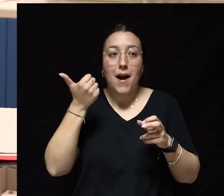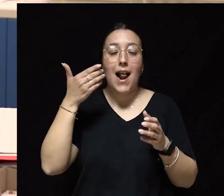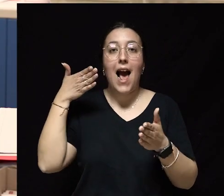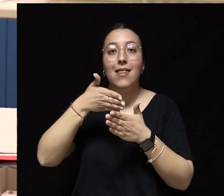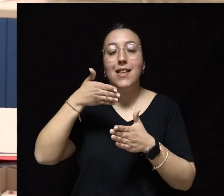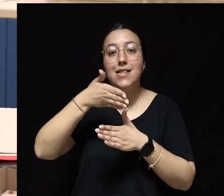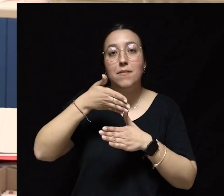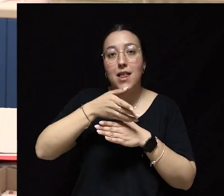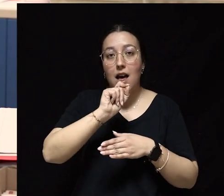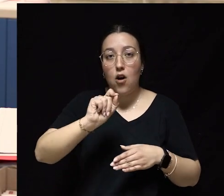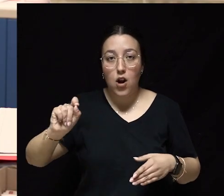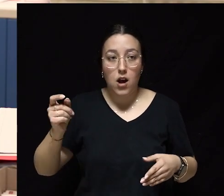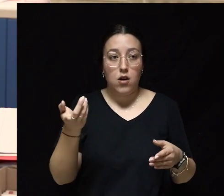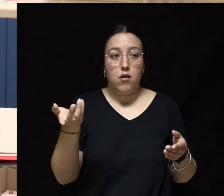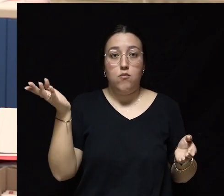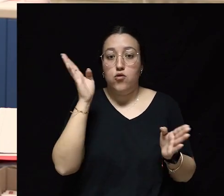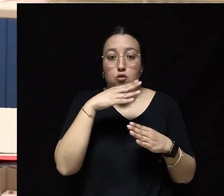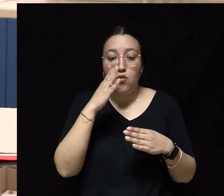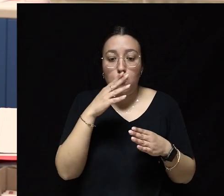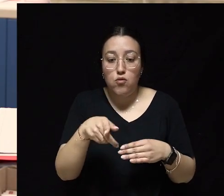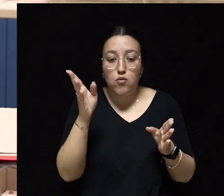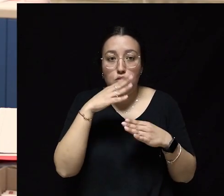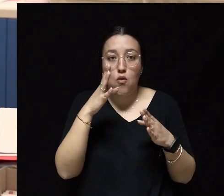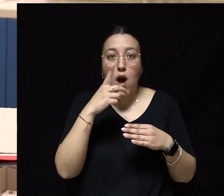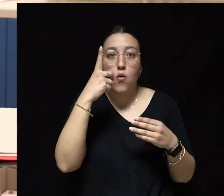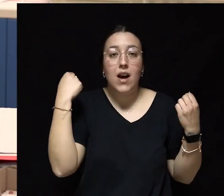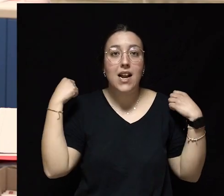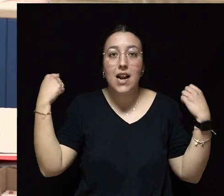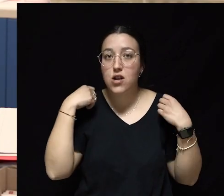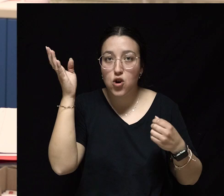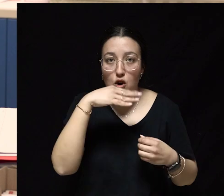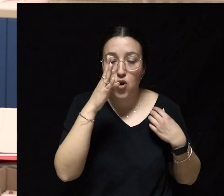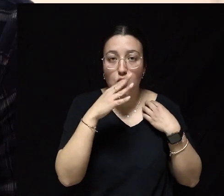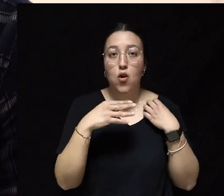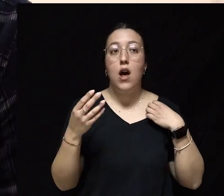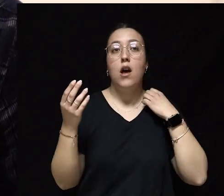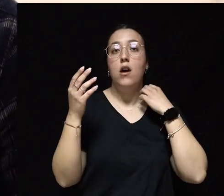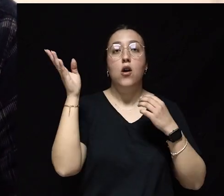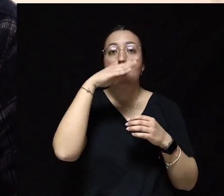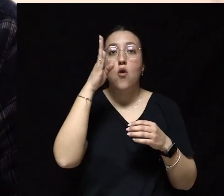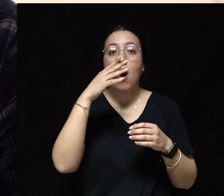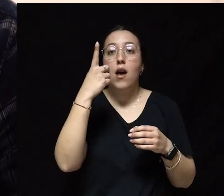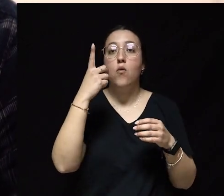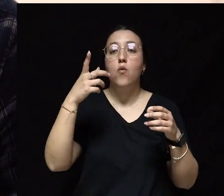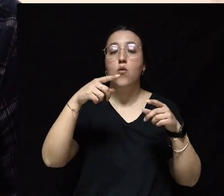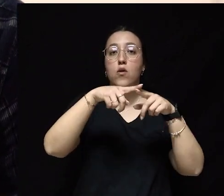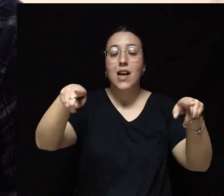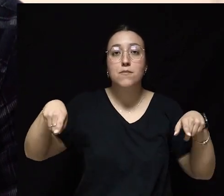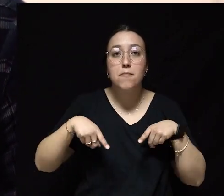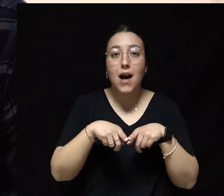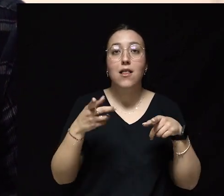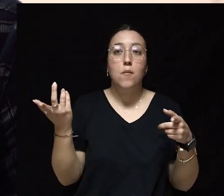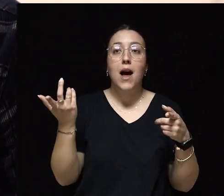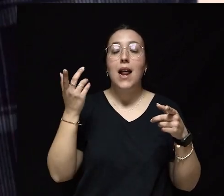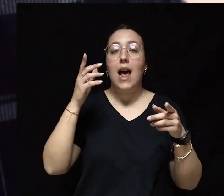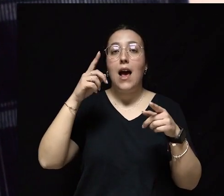bastantes dificultades. No tenemos, pues, por ejemplo, lo más elemental, un gimnasio, y no tenemos un salón donde poder hacer